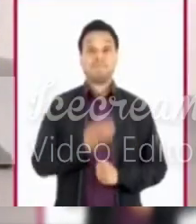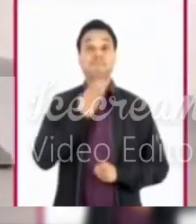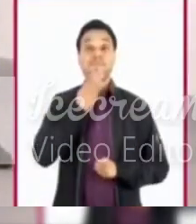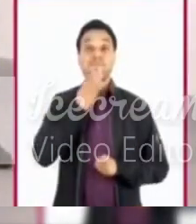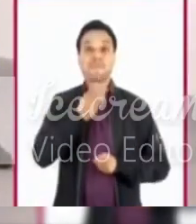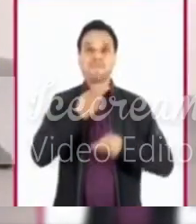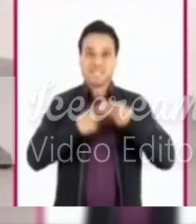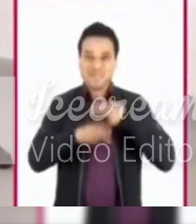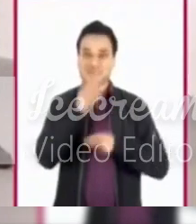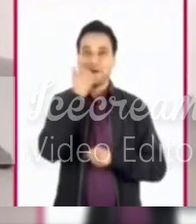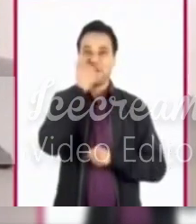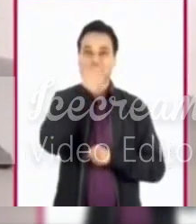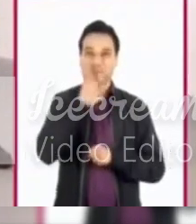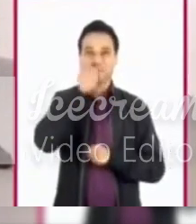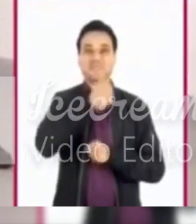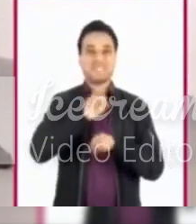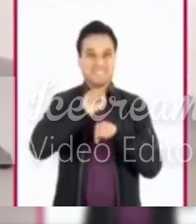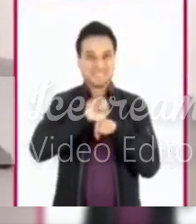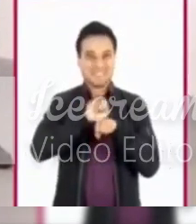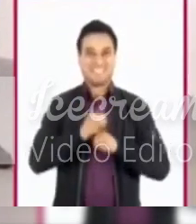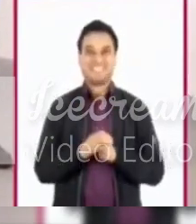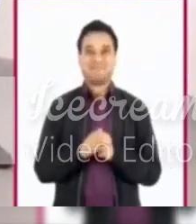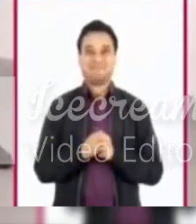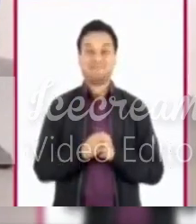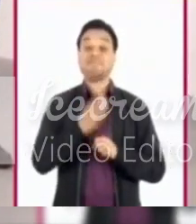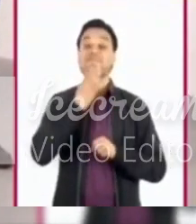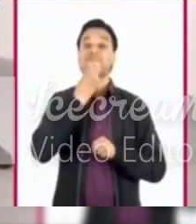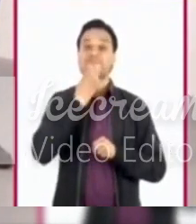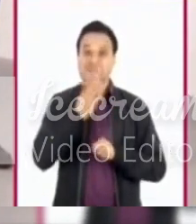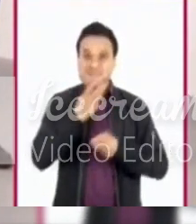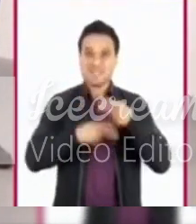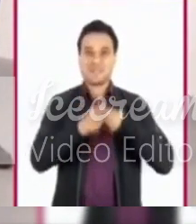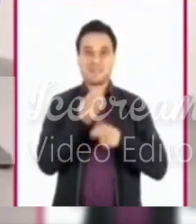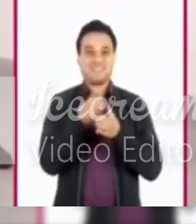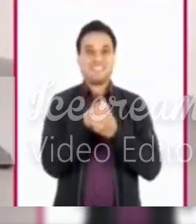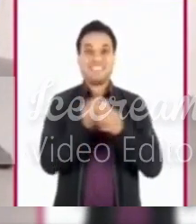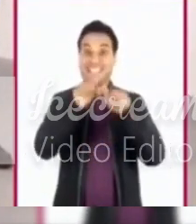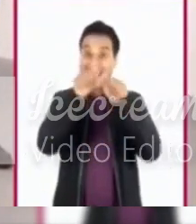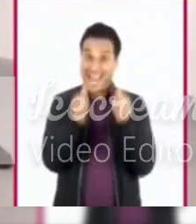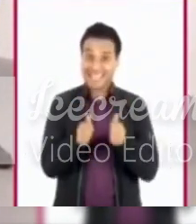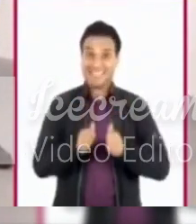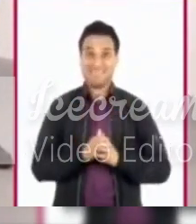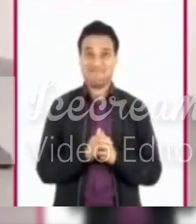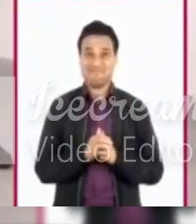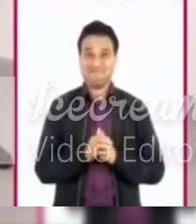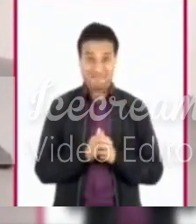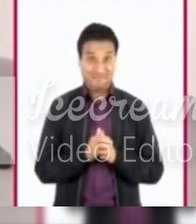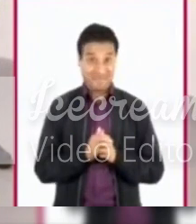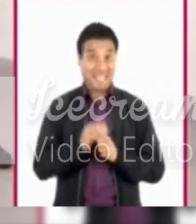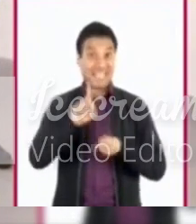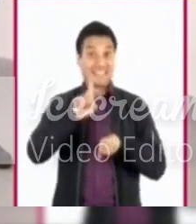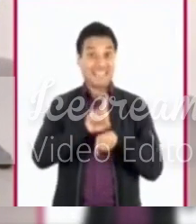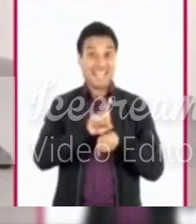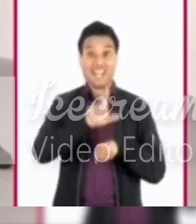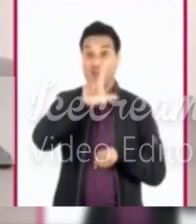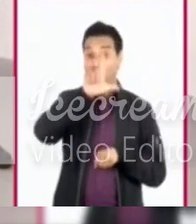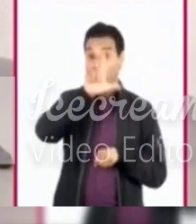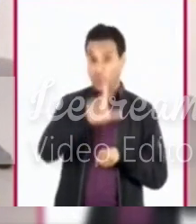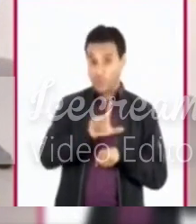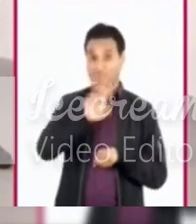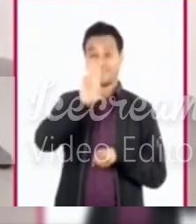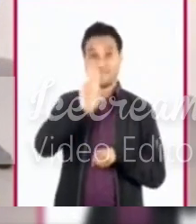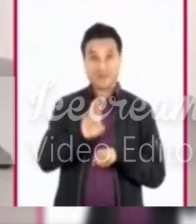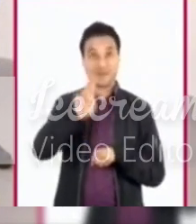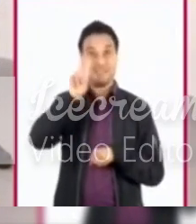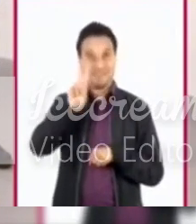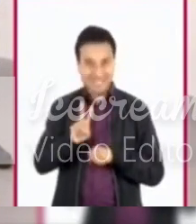Bienvenidas alumnos y alumnos de secundaria. Sean bienvenidos a su clase de artes, la cual podrán tomar los lunes, miércoles y viernes.